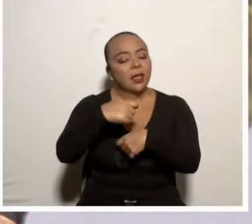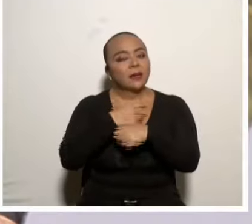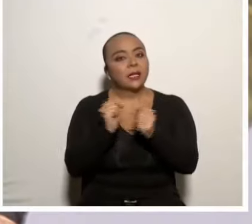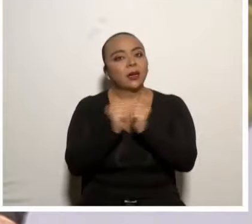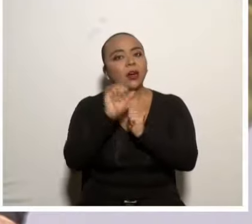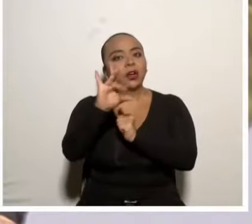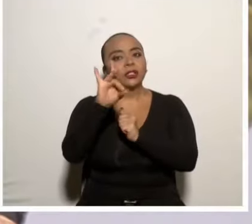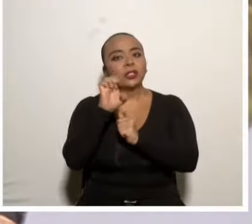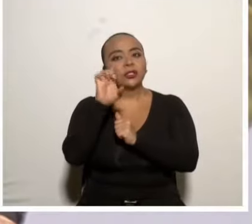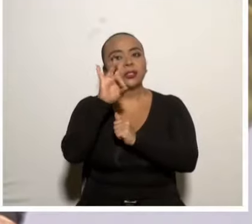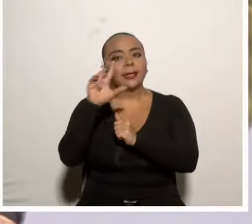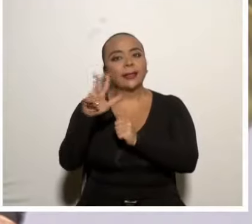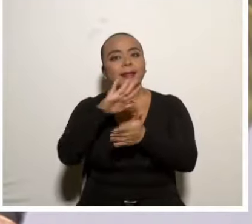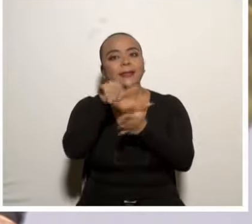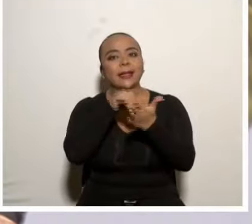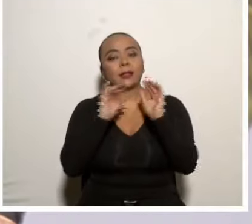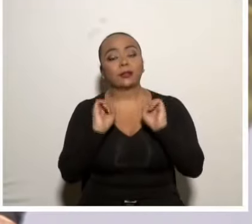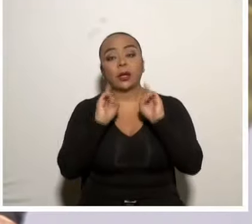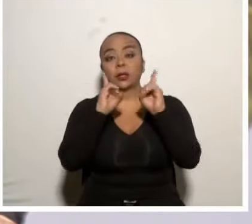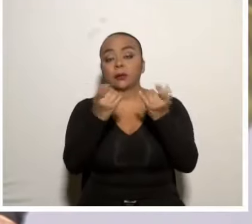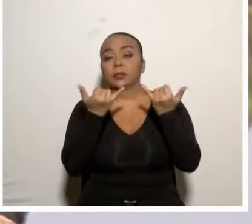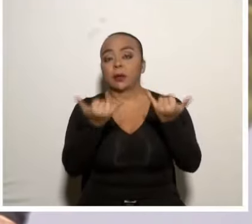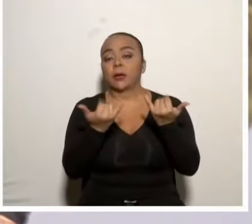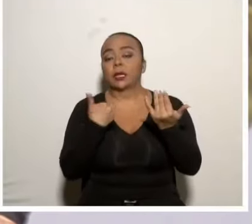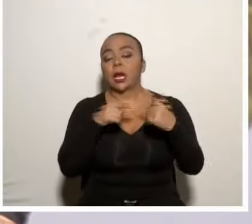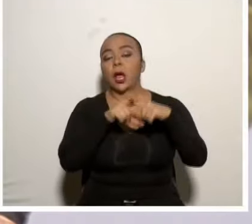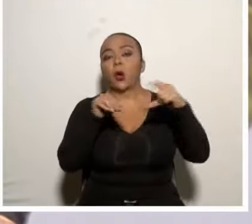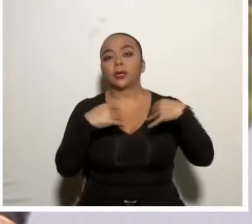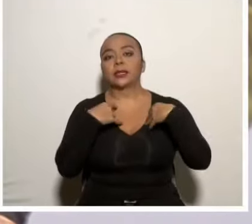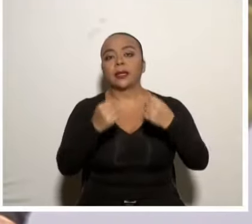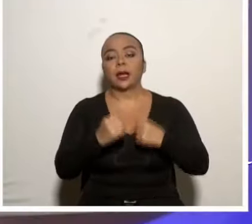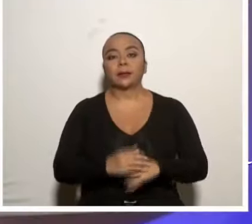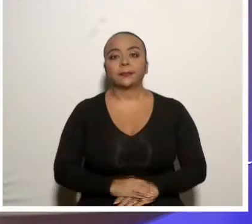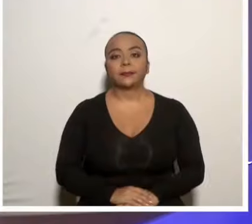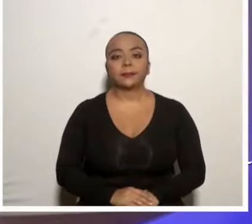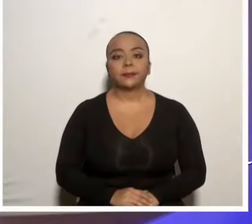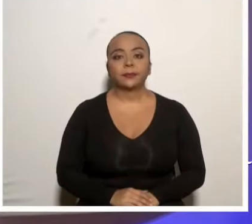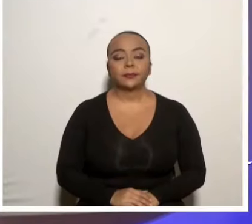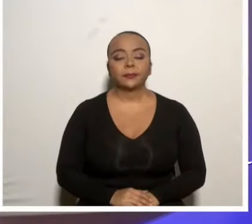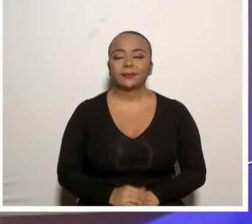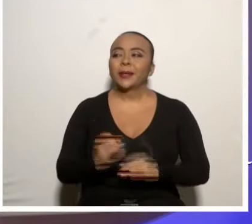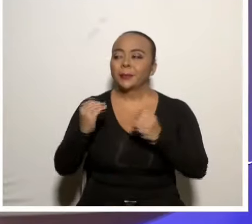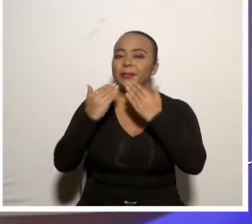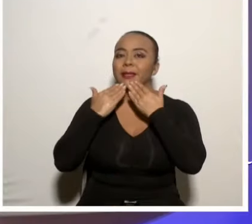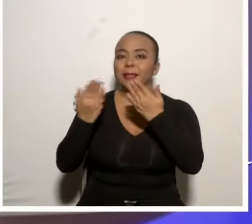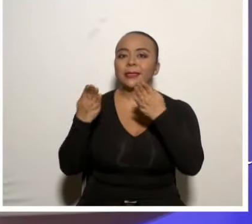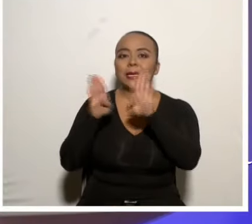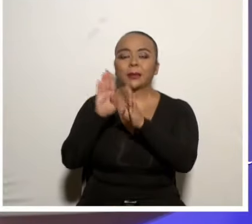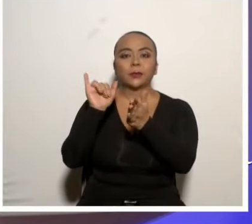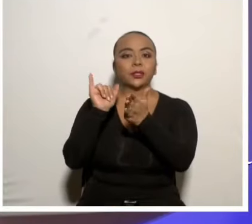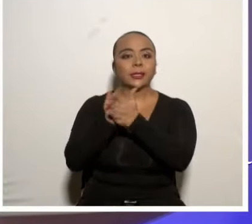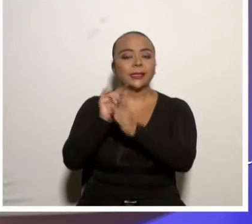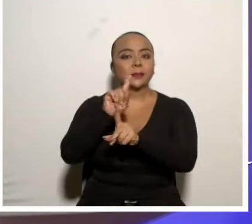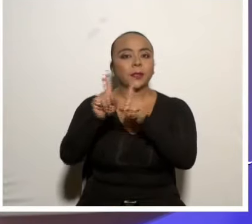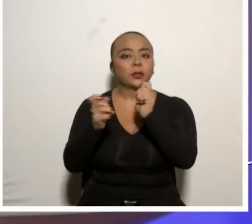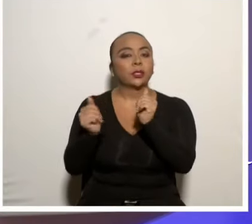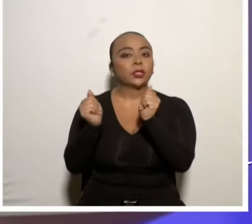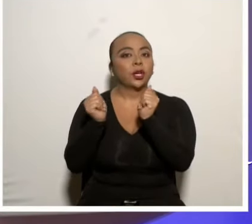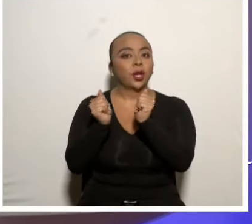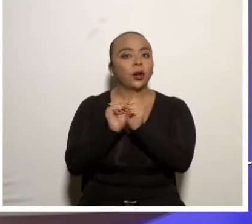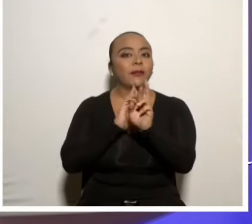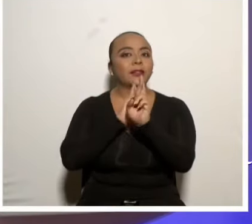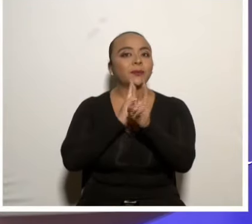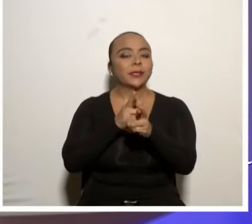con los 883 centros educativos que tienen orden sanitaria. Muchas gracias. Cerramos esta ronda de preguntas con